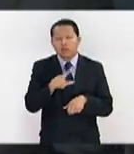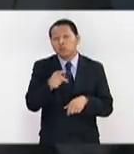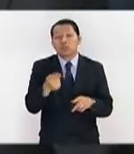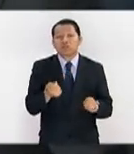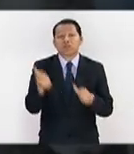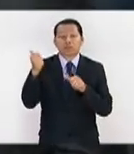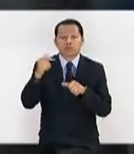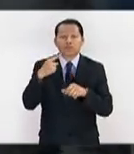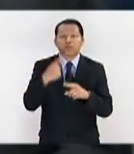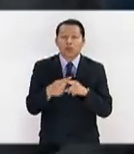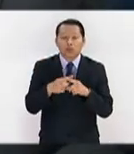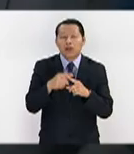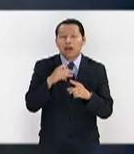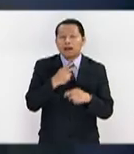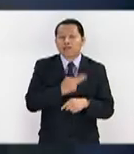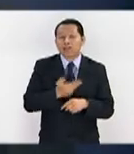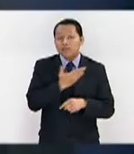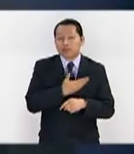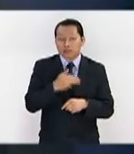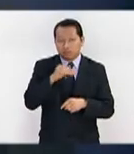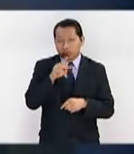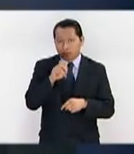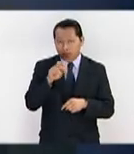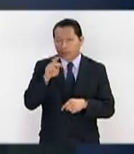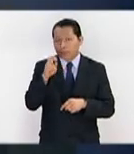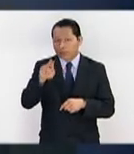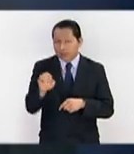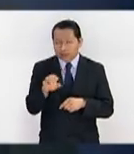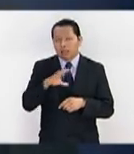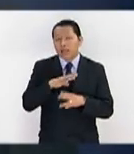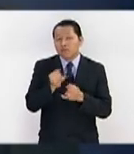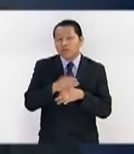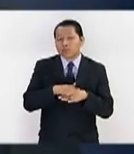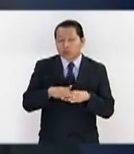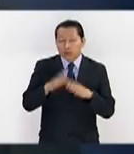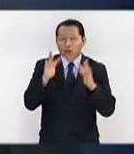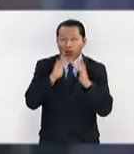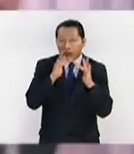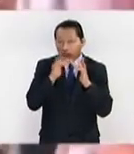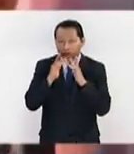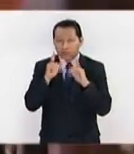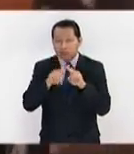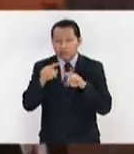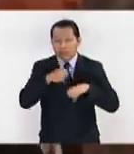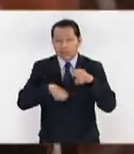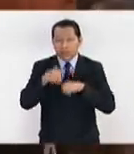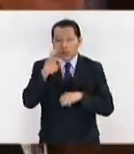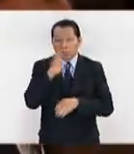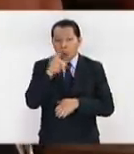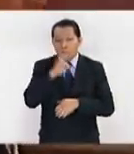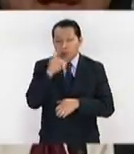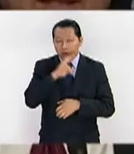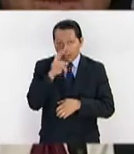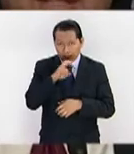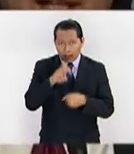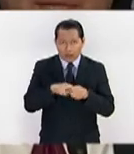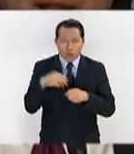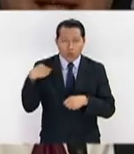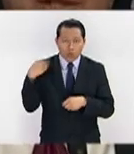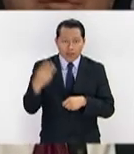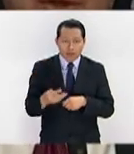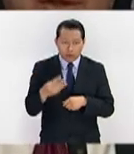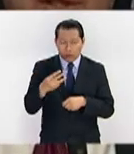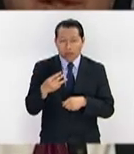despedido por ocultarle al vicepresidente Mike Pence información sobre sus contactos con el embajador de Rusia en